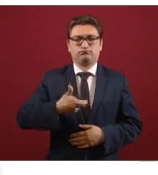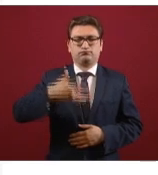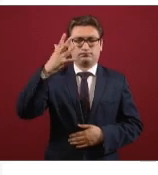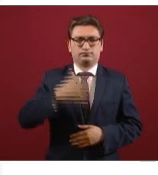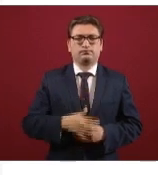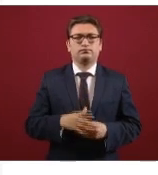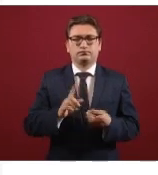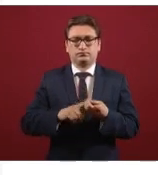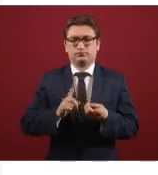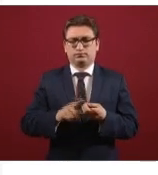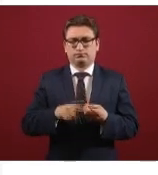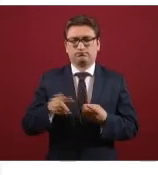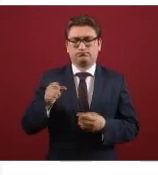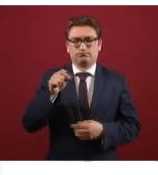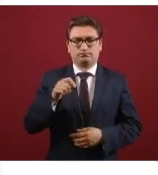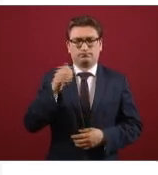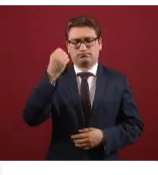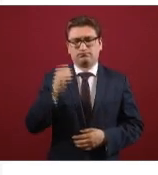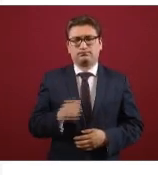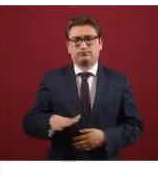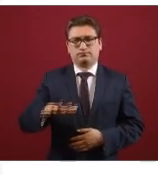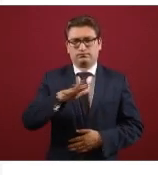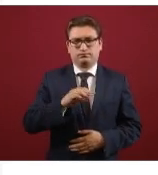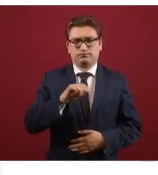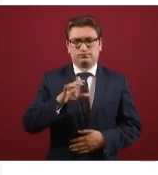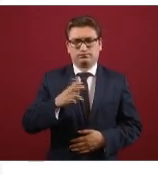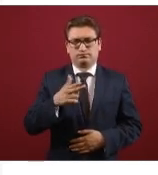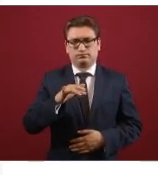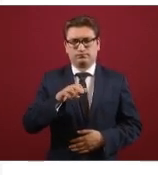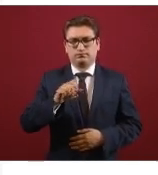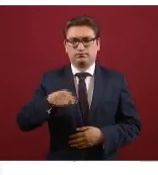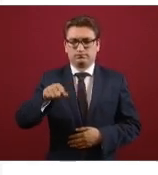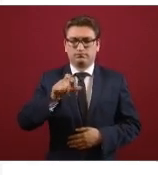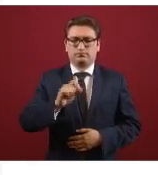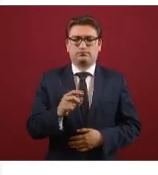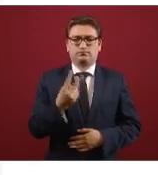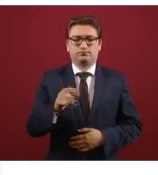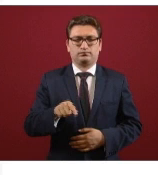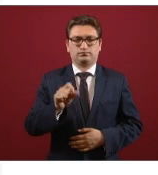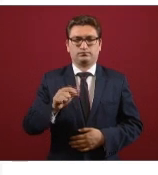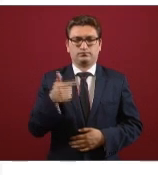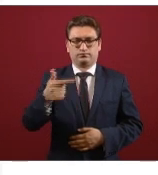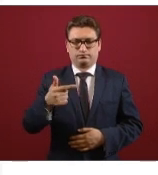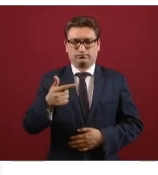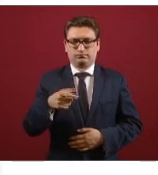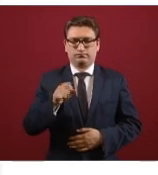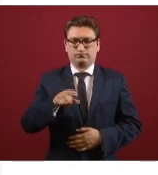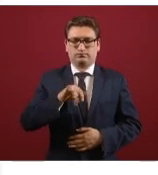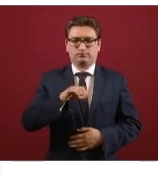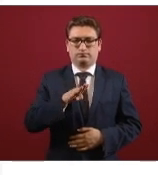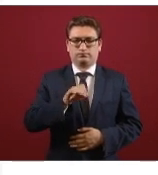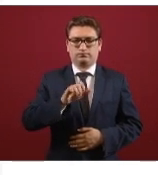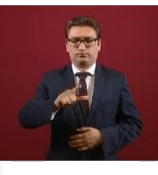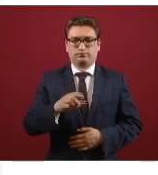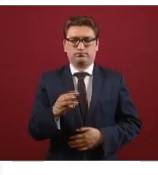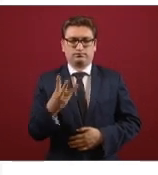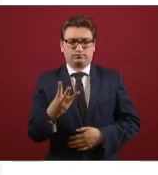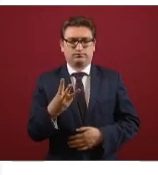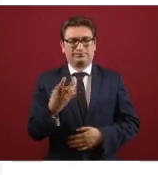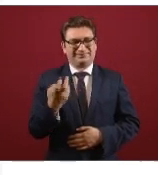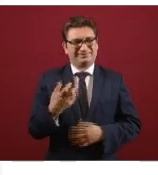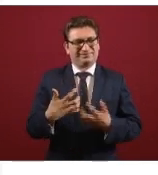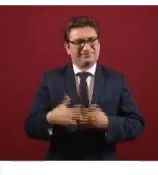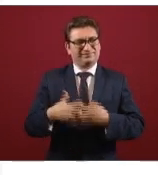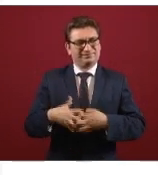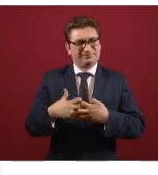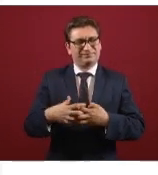está en los mochis sinaloa a 22 pesos con 27 centavos por litro y sáb al 3 esta empresa ha estado